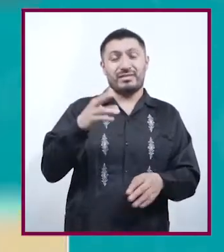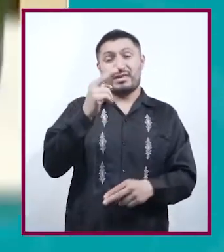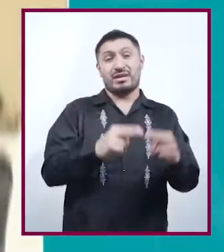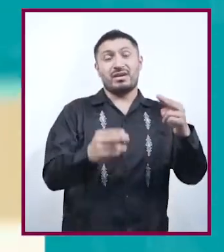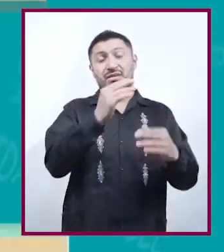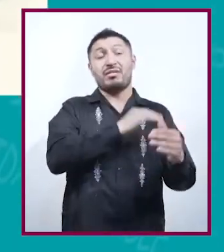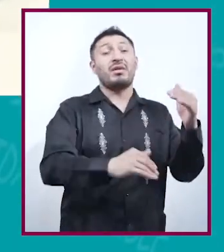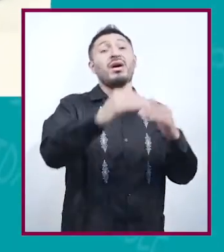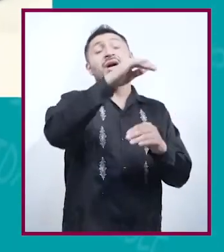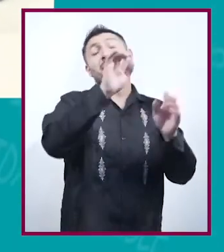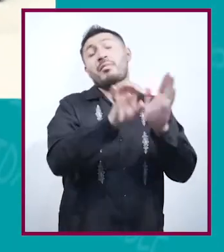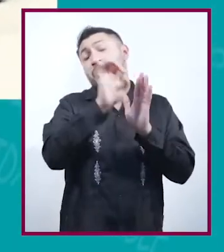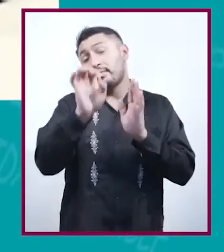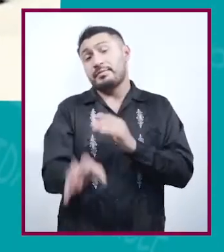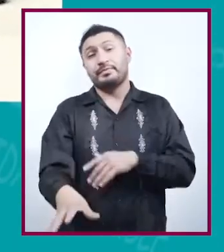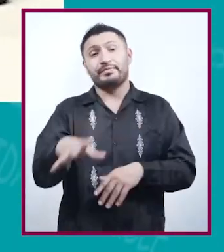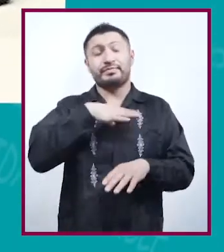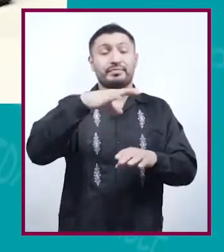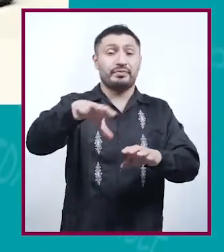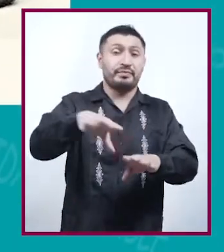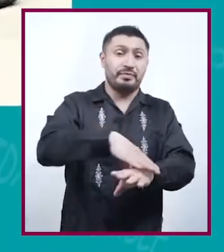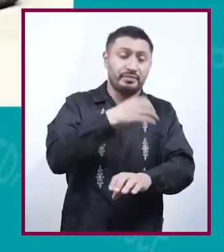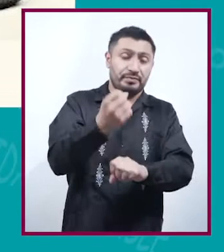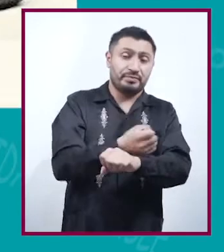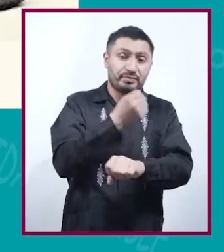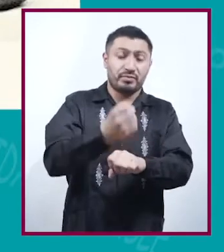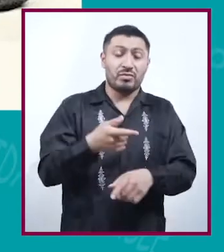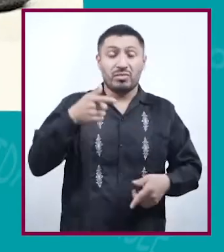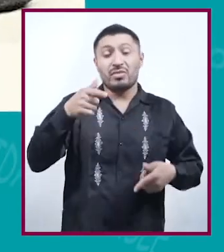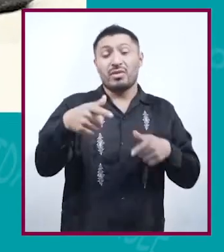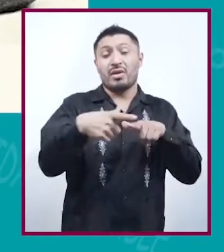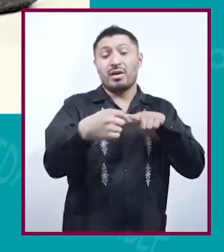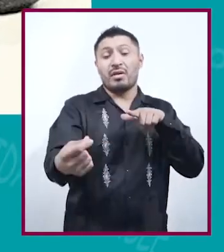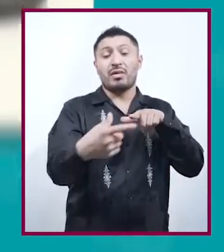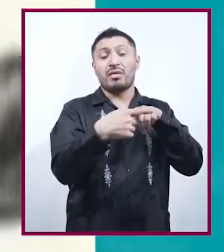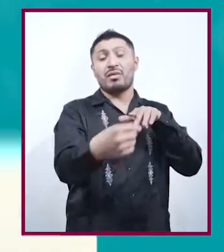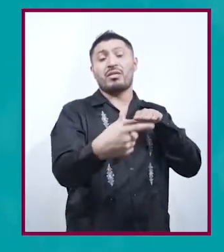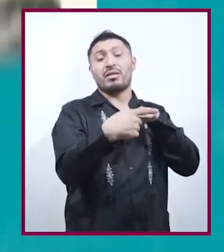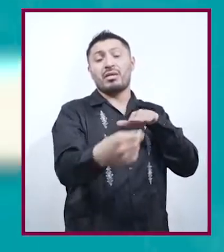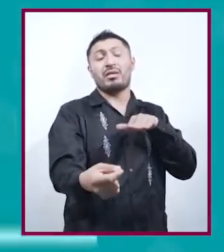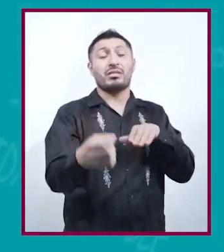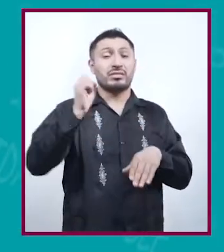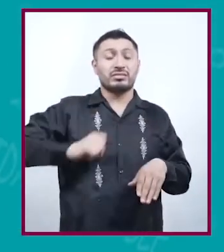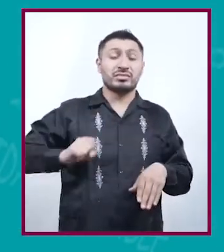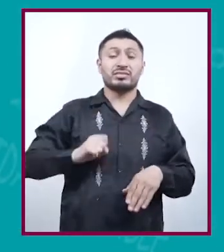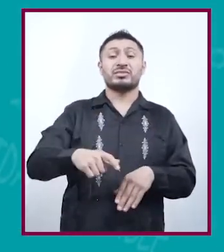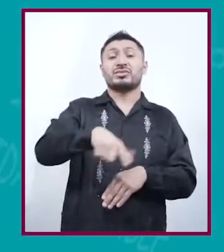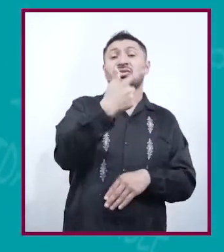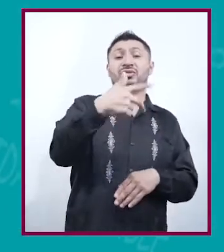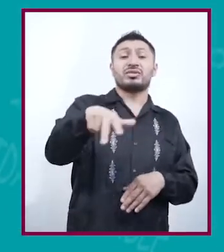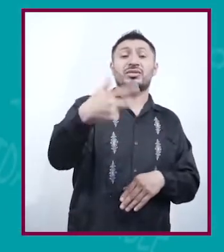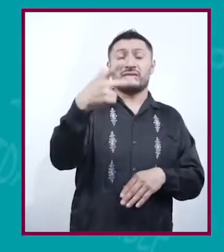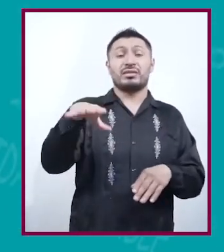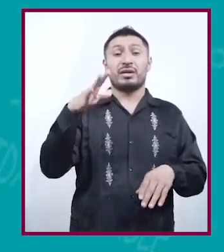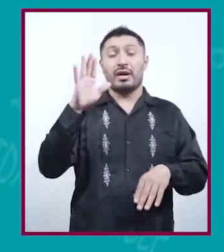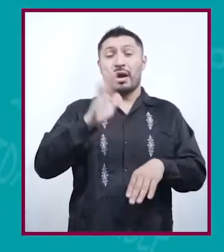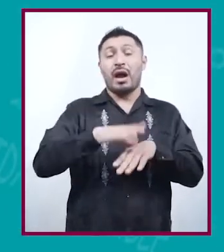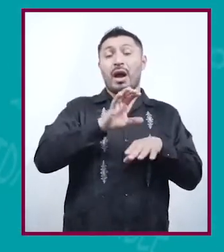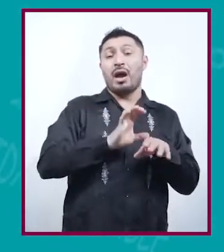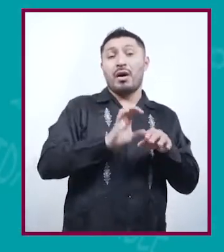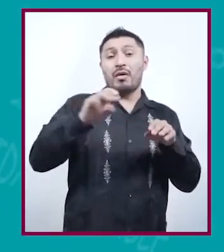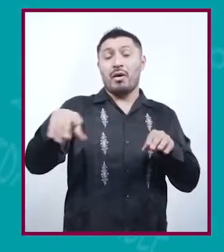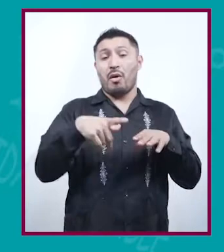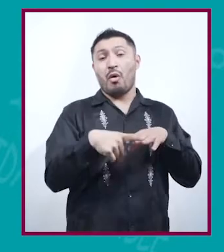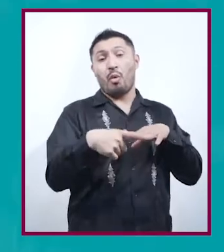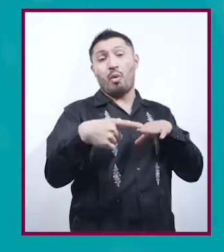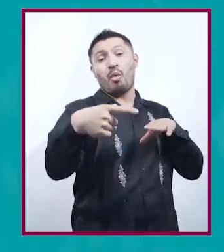ridículas. Entre la clase dominante, por ejemplo, se estilaron los zapatos puntiagudos, sobre todo en los siglos XII y XIII. Entre